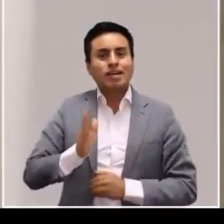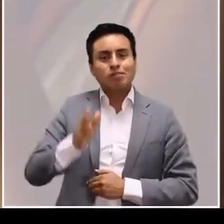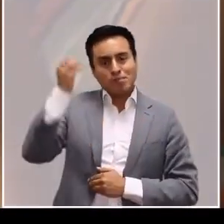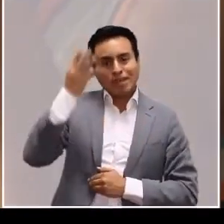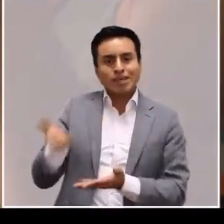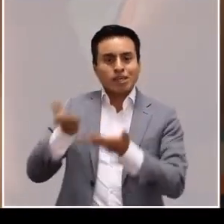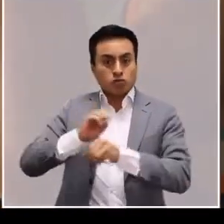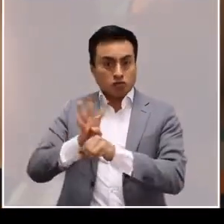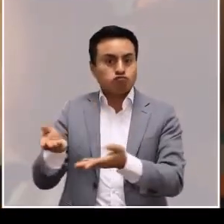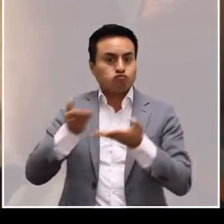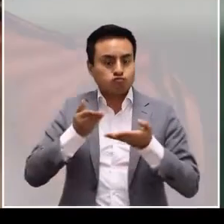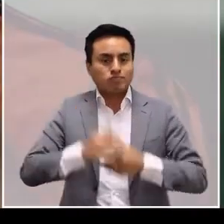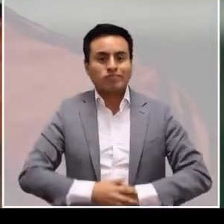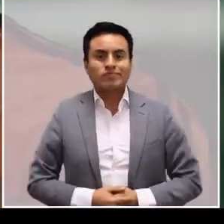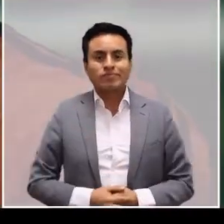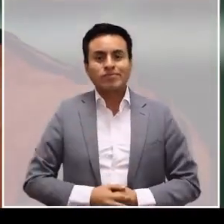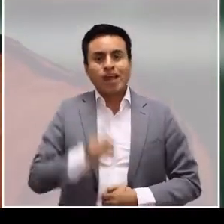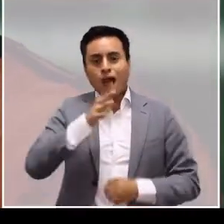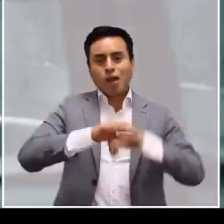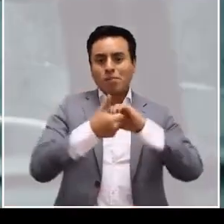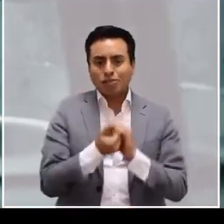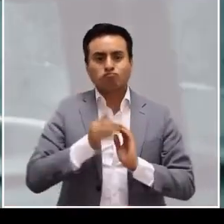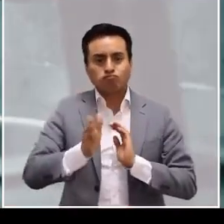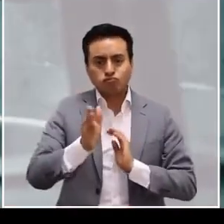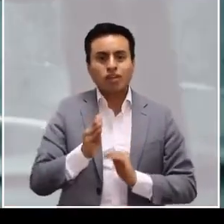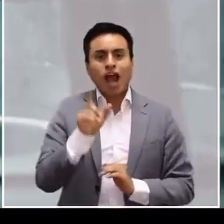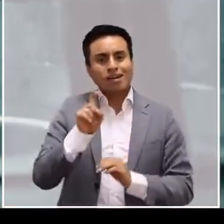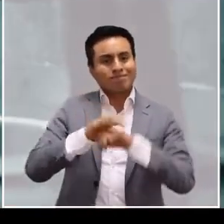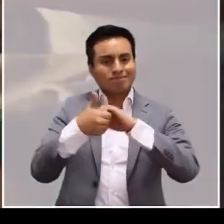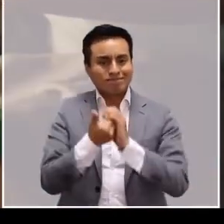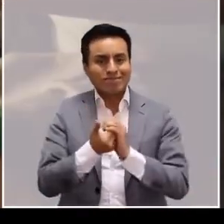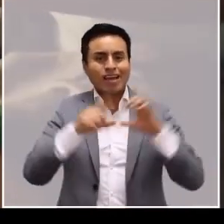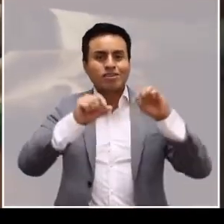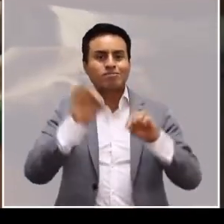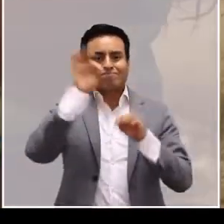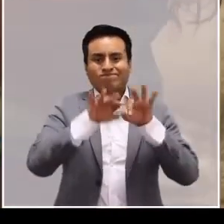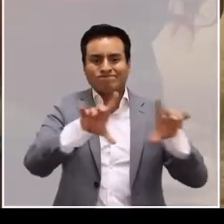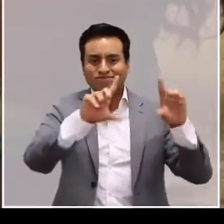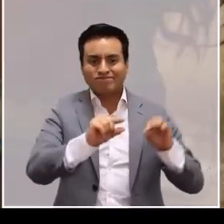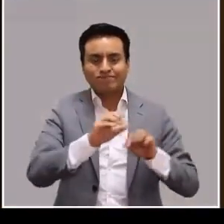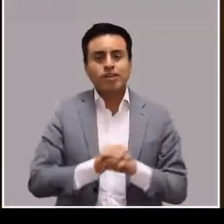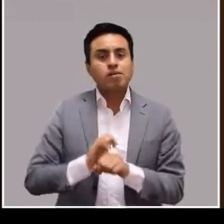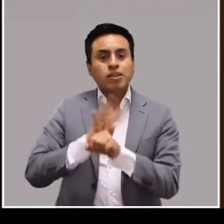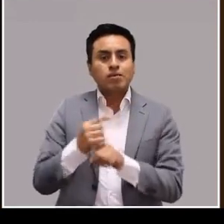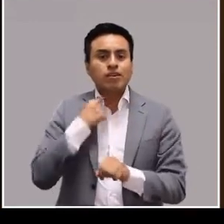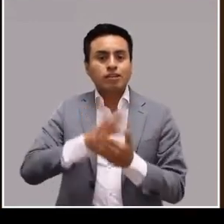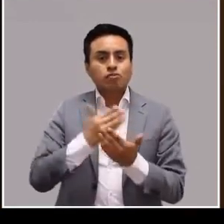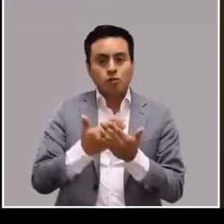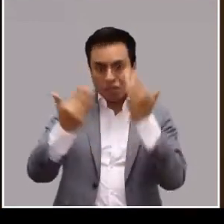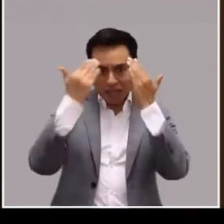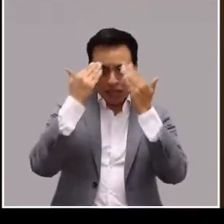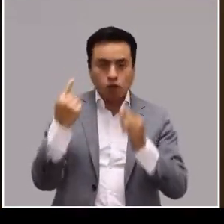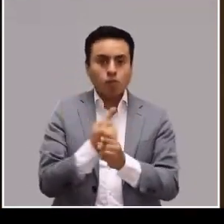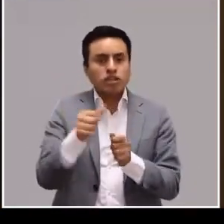de apertura, sigamos con los aprendizajes que el COVID-19 nos dejó. Lava constantemente tus manos y usa alcohol gel para reducir la propagación del virus. Si la